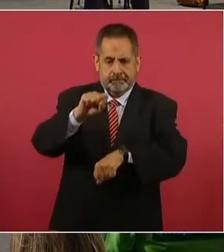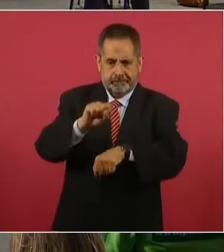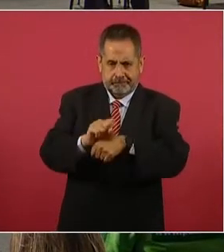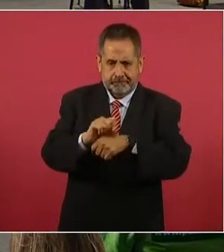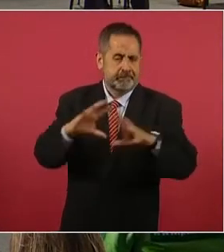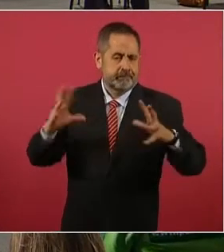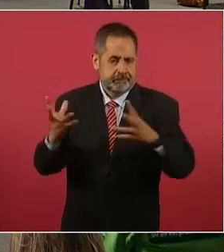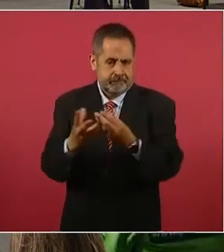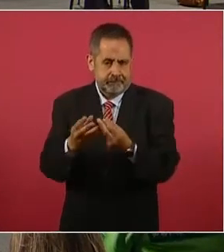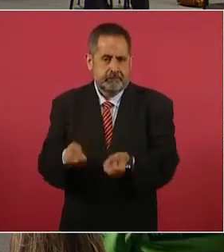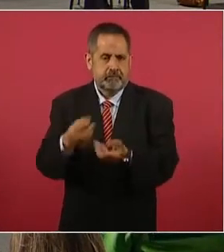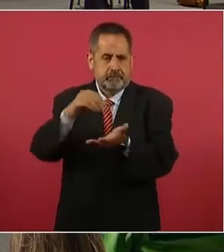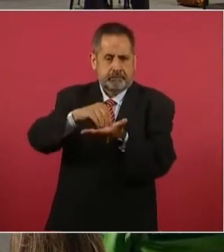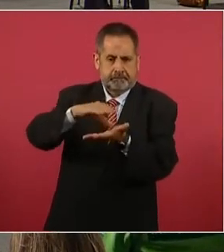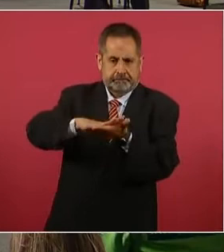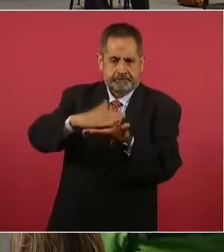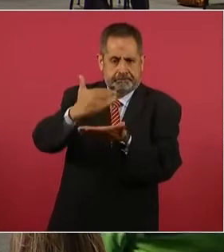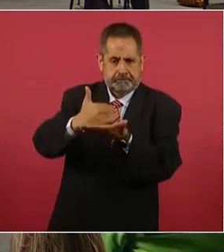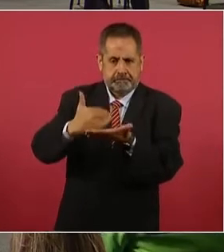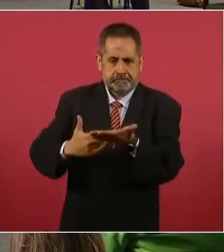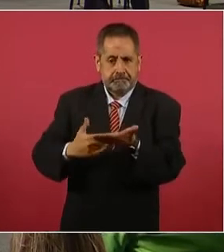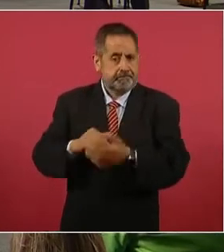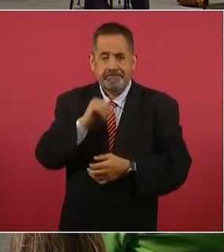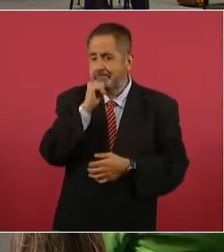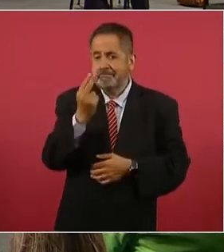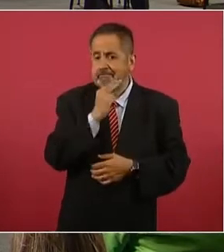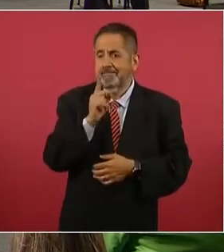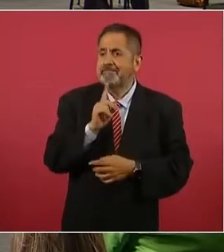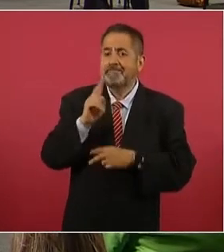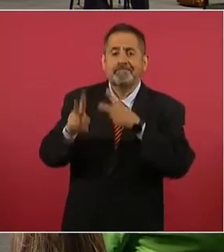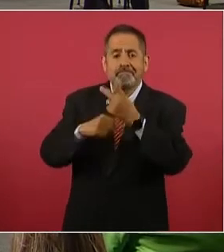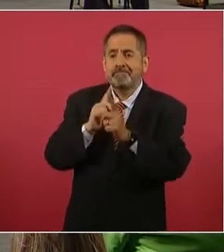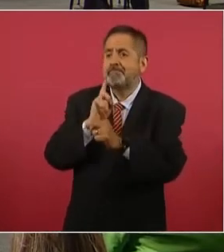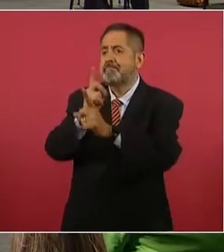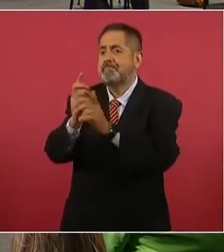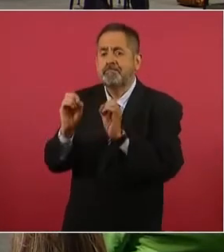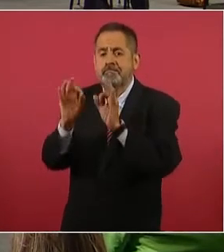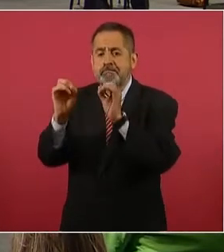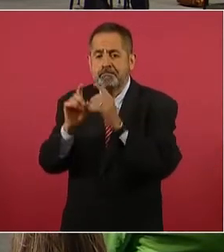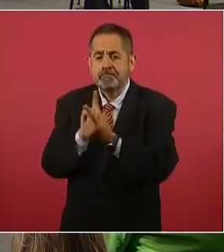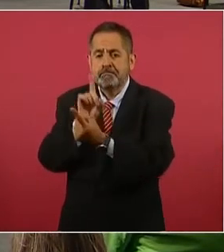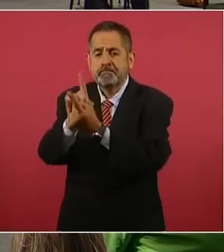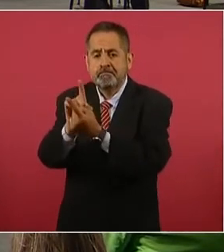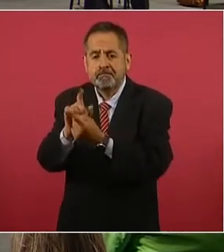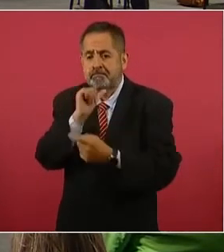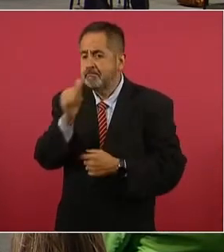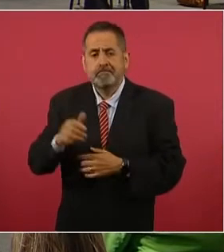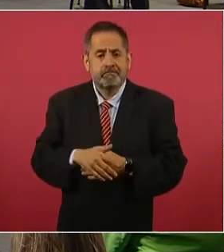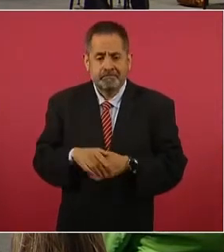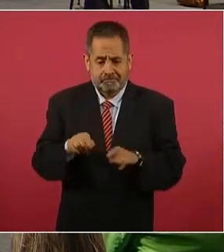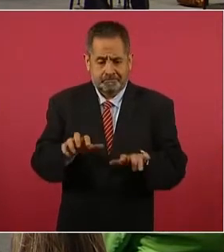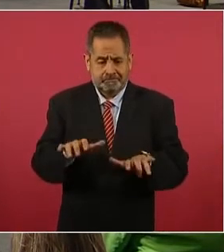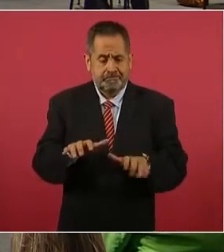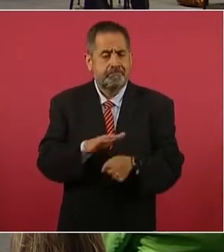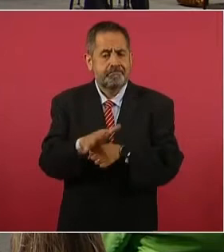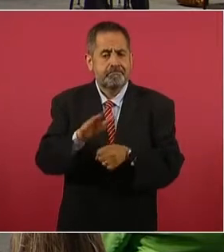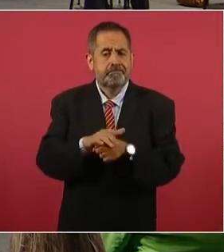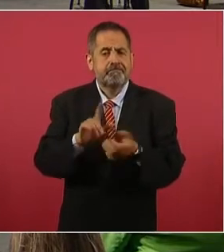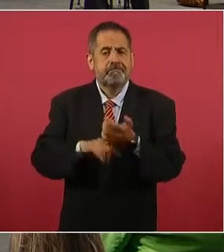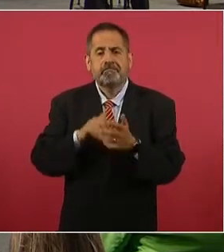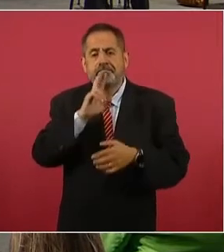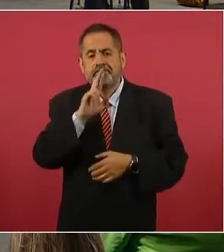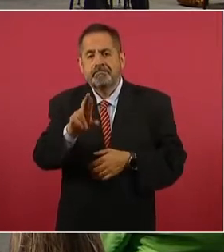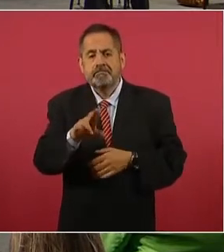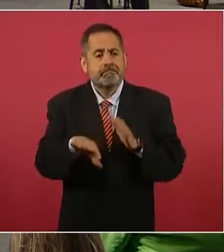están registrados los trabajadores. Eso ya no tiene que pasar por una ventanilla. Hay un reporte especial de cotización que lo